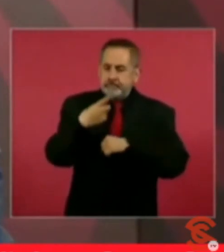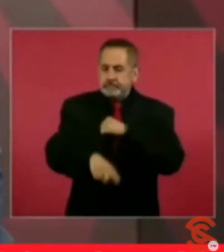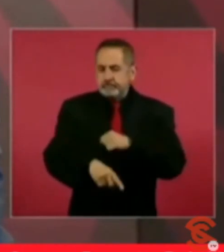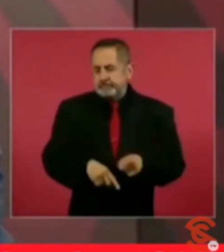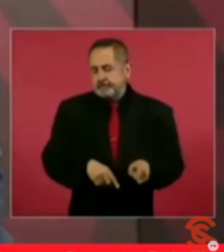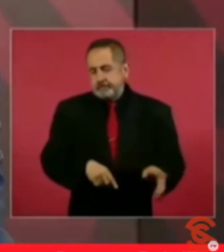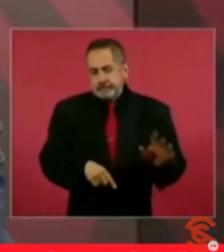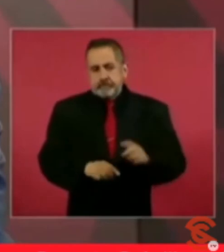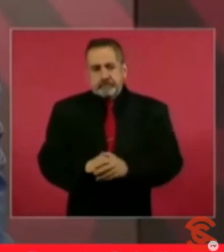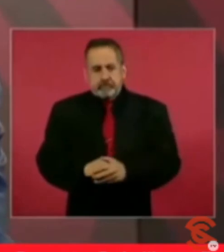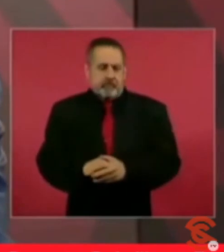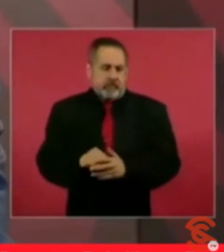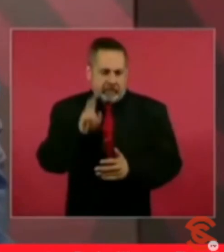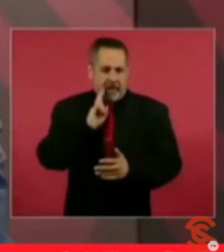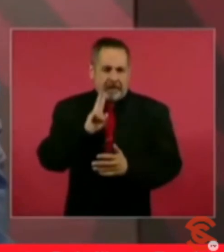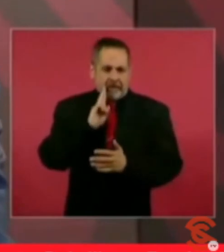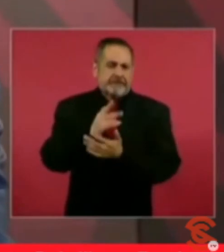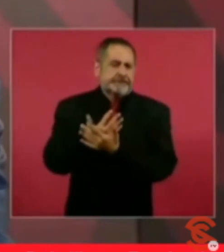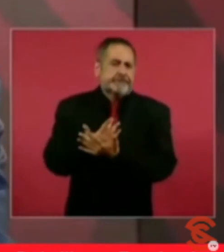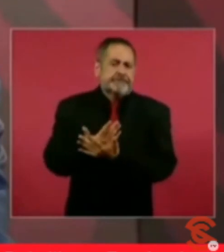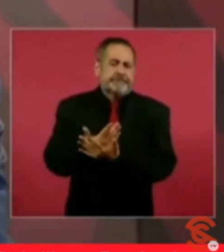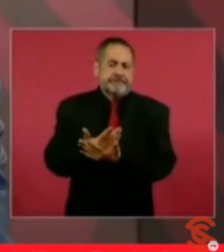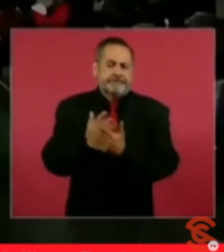Y vamos a esperar.